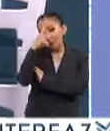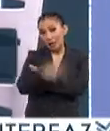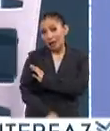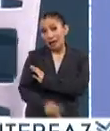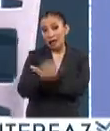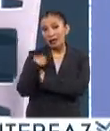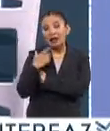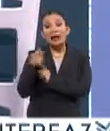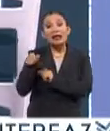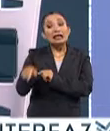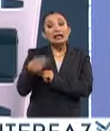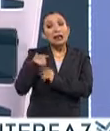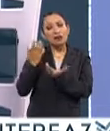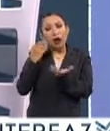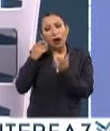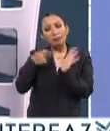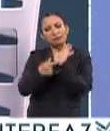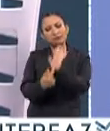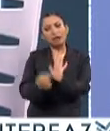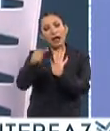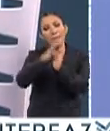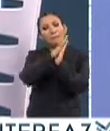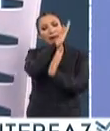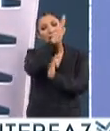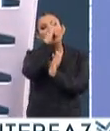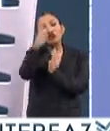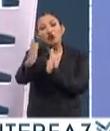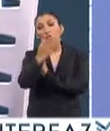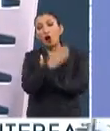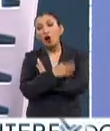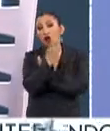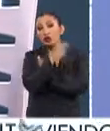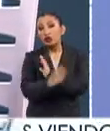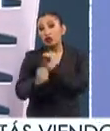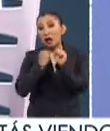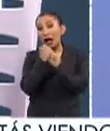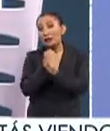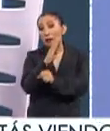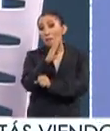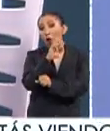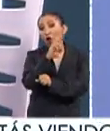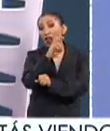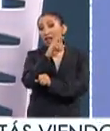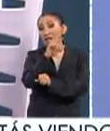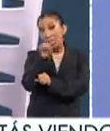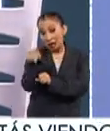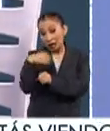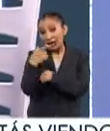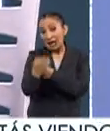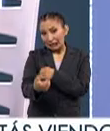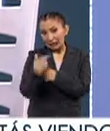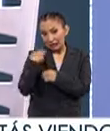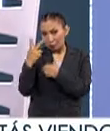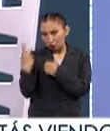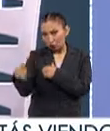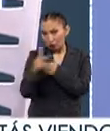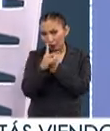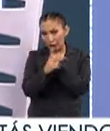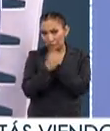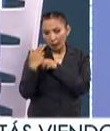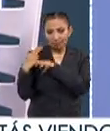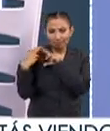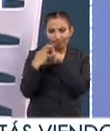Crespo Fernández, y fue a presentar esta biblioteca del Bicentenario de Bolivia, que es una de las maneras que van a tener el país de